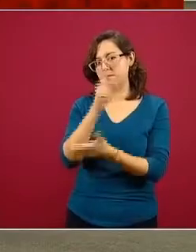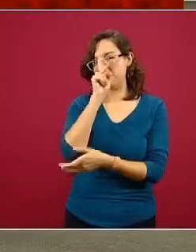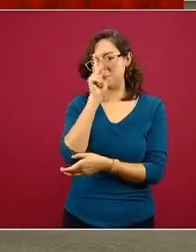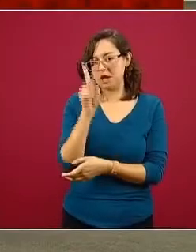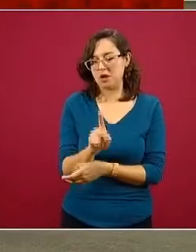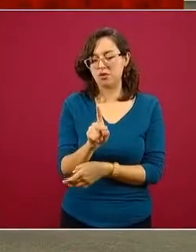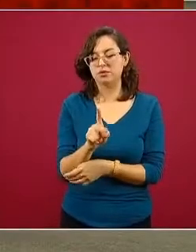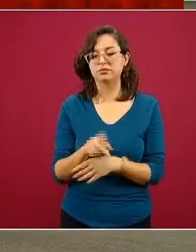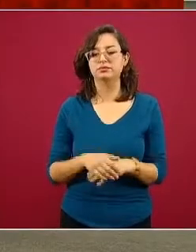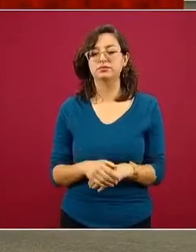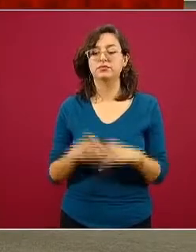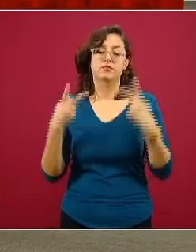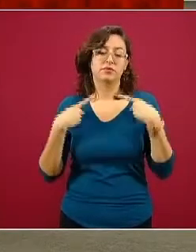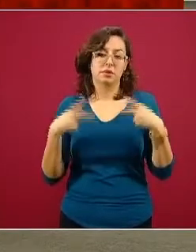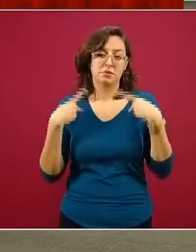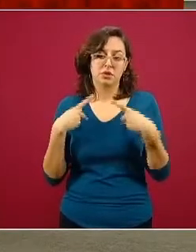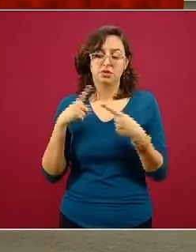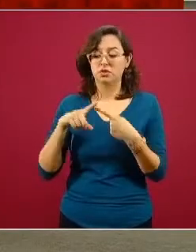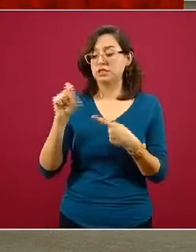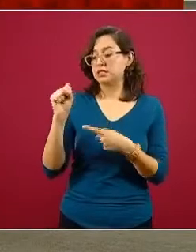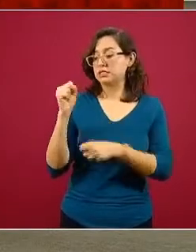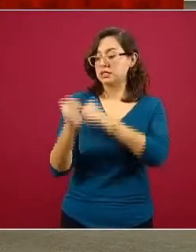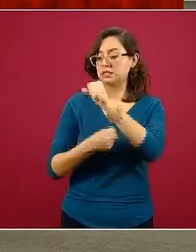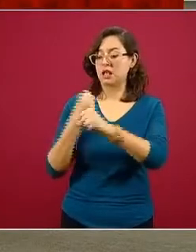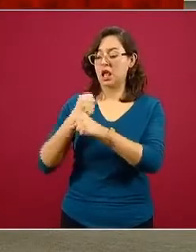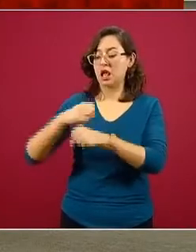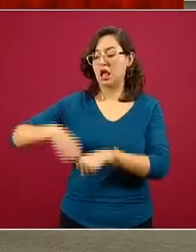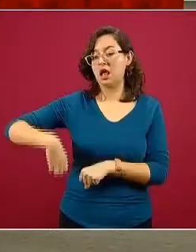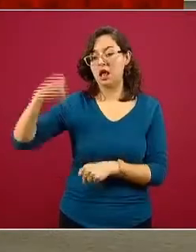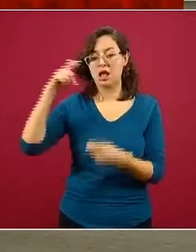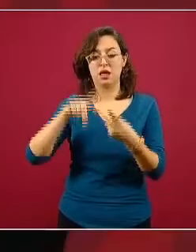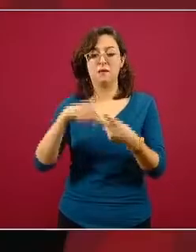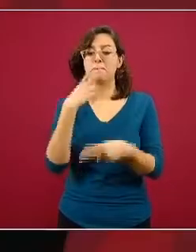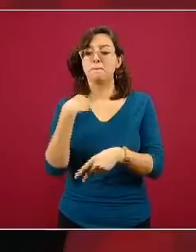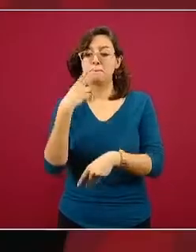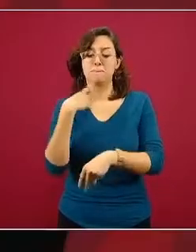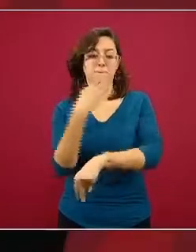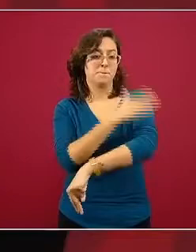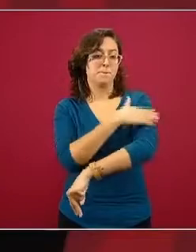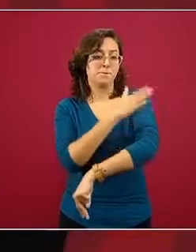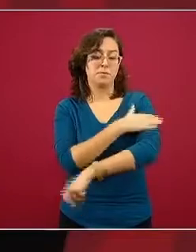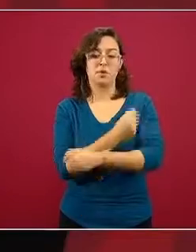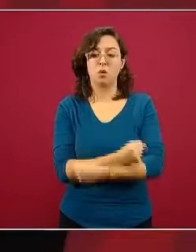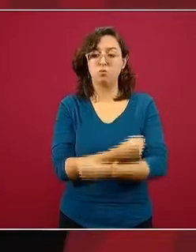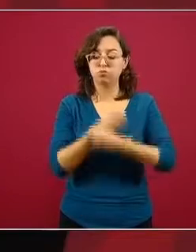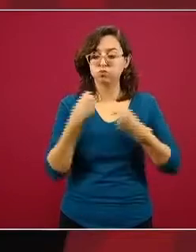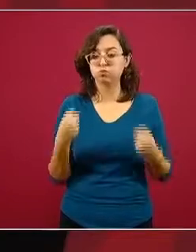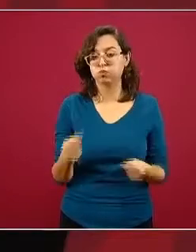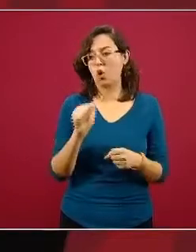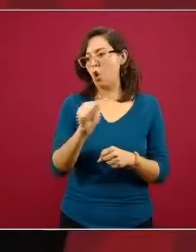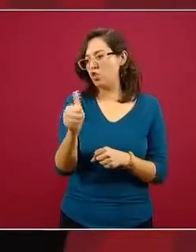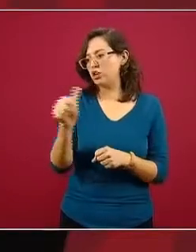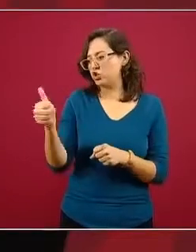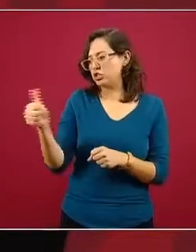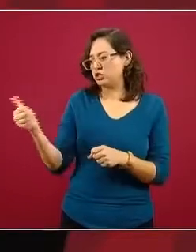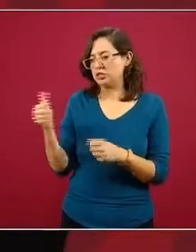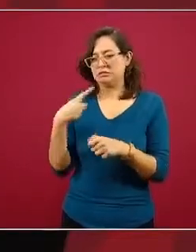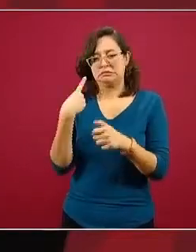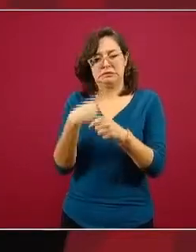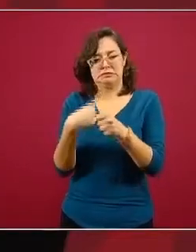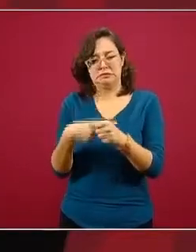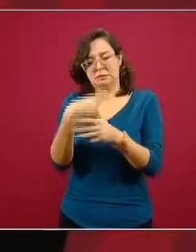COVID-19, que son las personas mayores de 60 años, personas con diabetes, hipertensión, obesidad y otras enfermedades